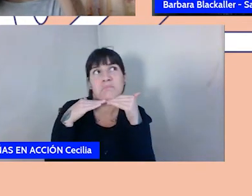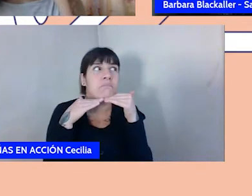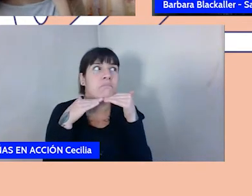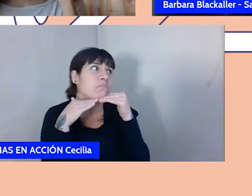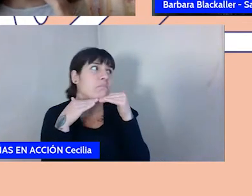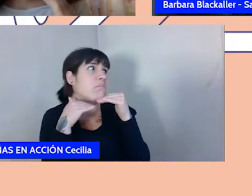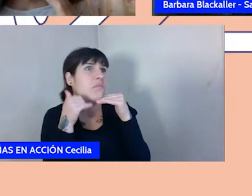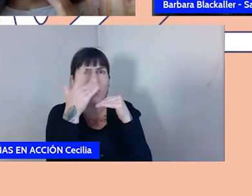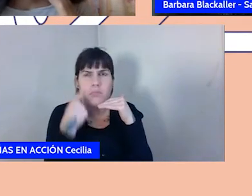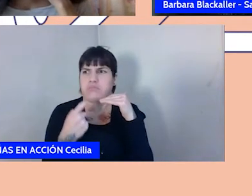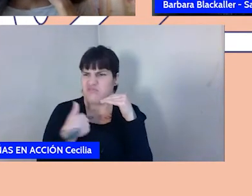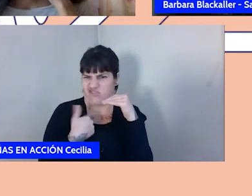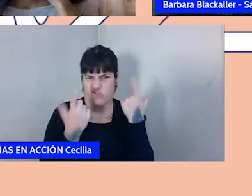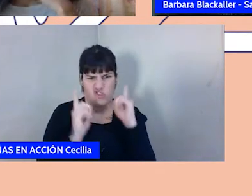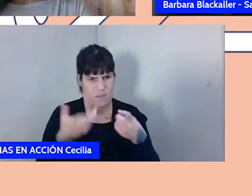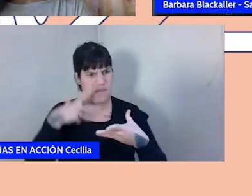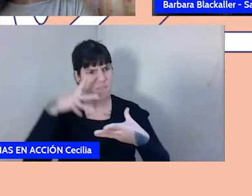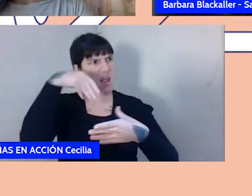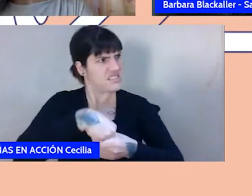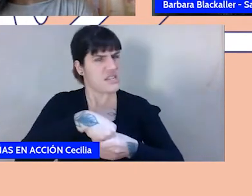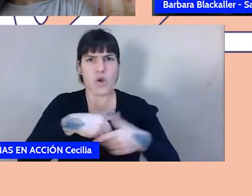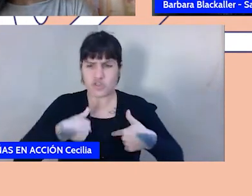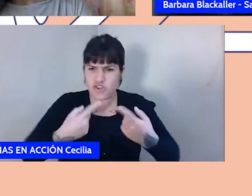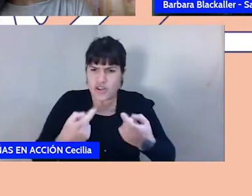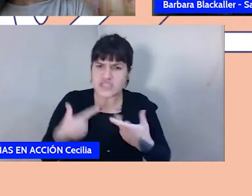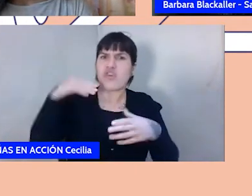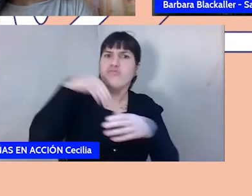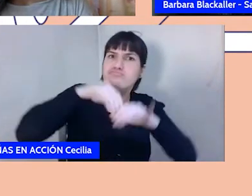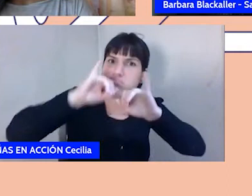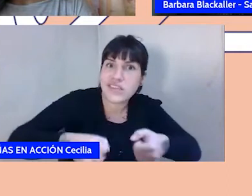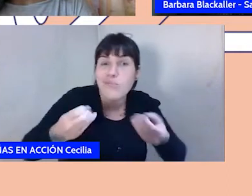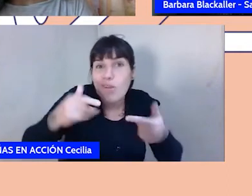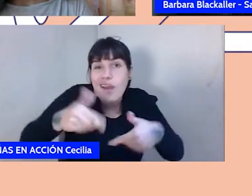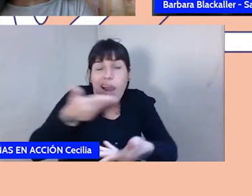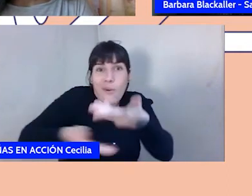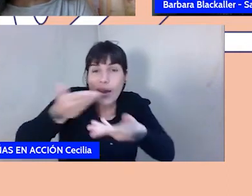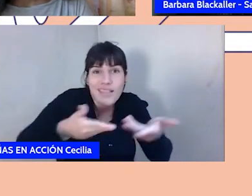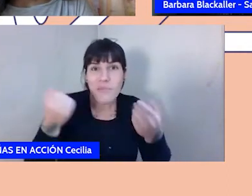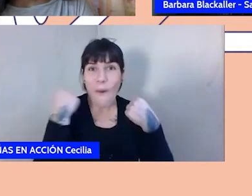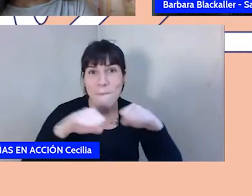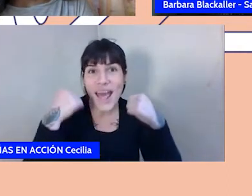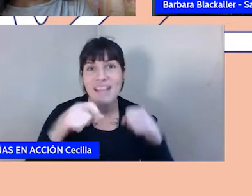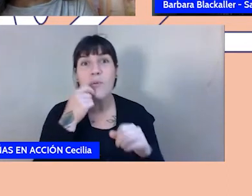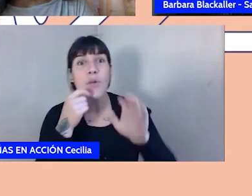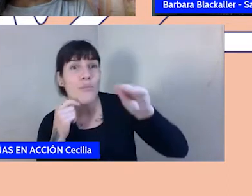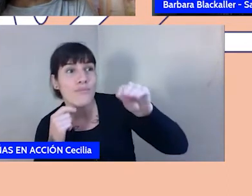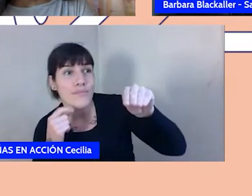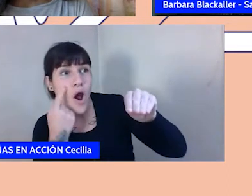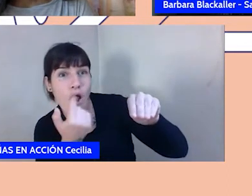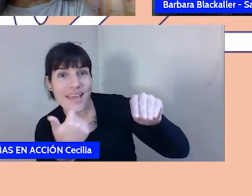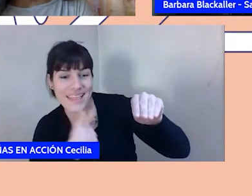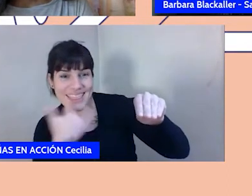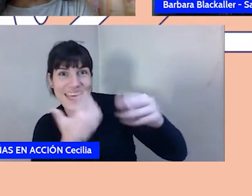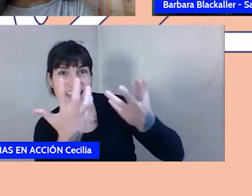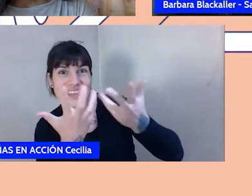donde compartimos recursos, oportunidades, mejores prácticas de, oigan, yo traigo este proyecto, me acaban de dar este grant, les voy a